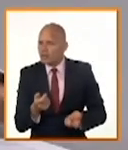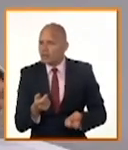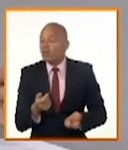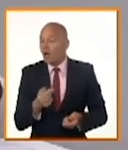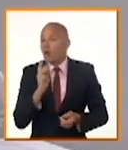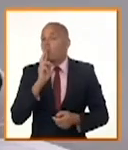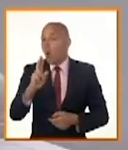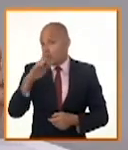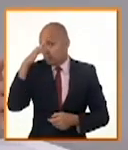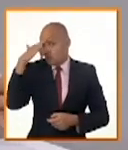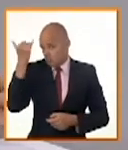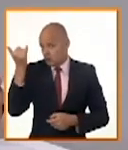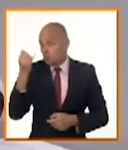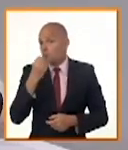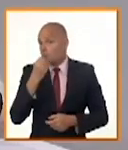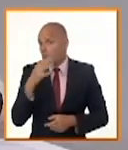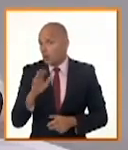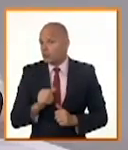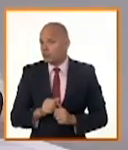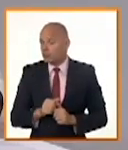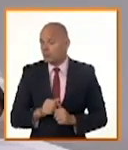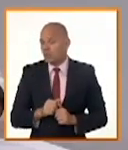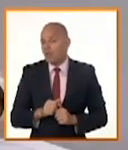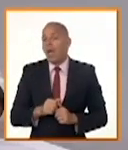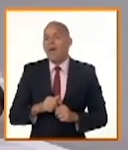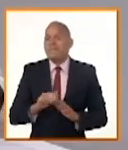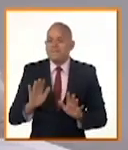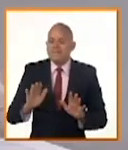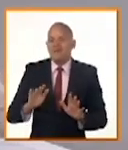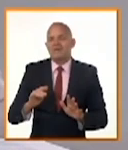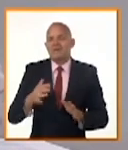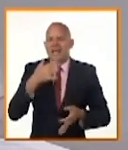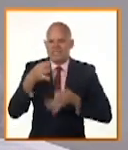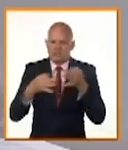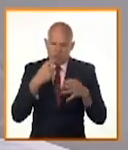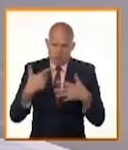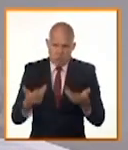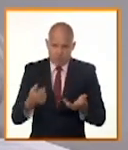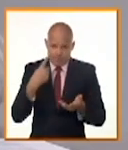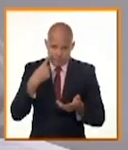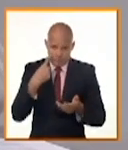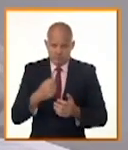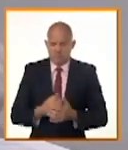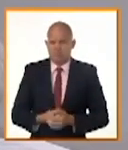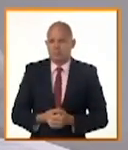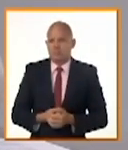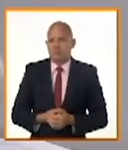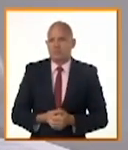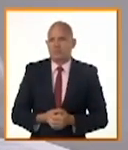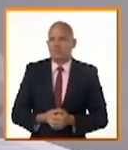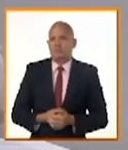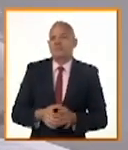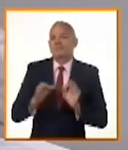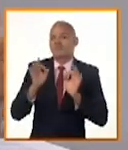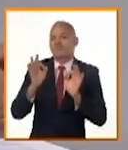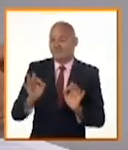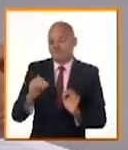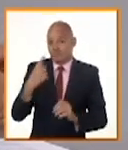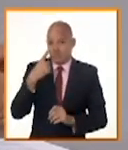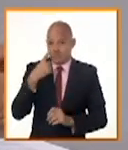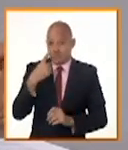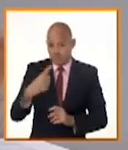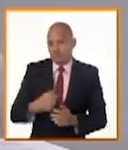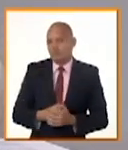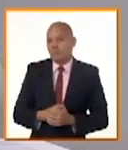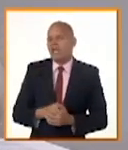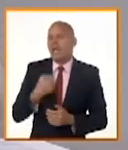me explicaba y a lo mejor es el más el más ilustrativo no en este caso que es un pago de salario un pago de salario no puede redundar en una transferencia a una persona jurídica a